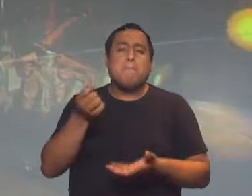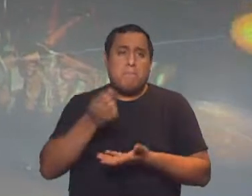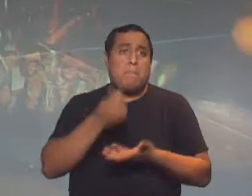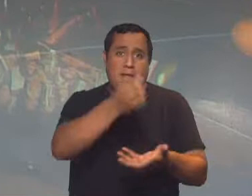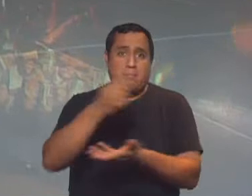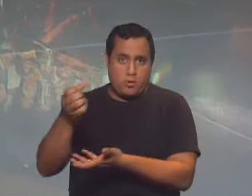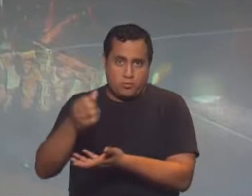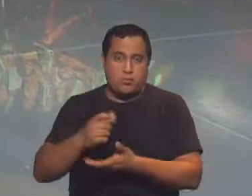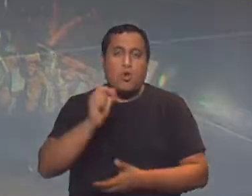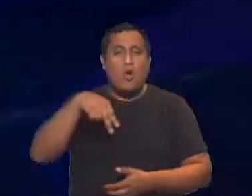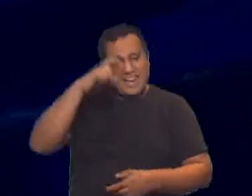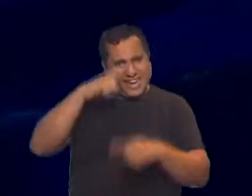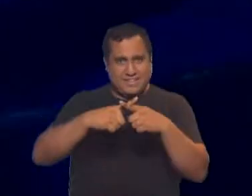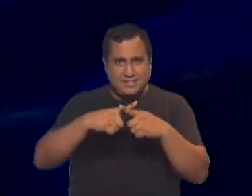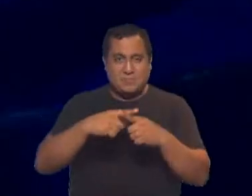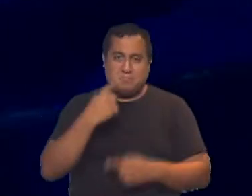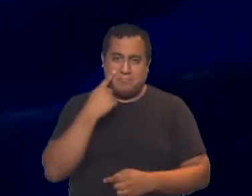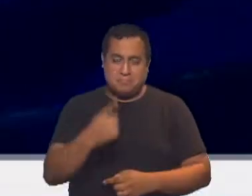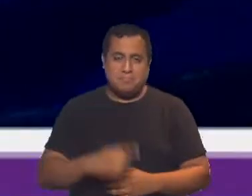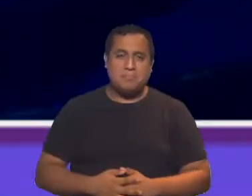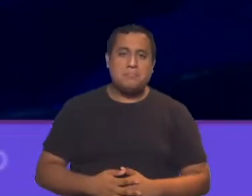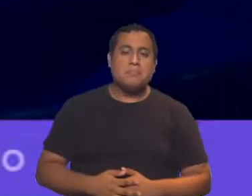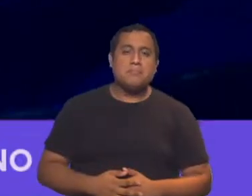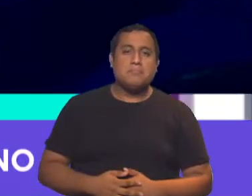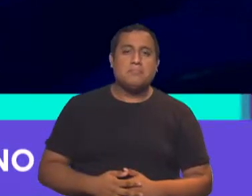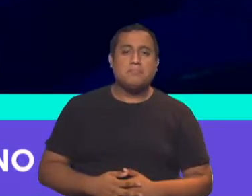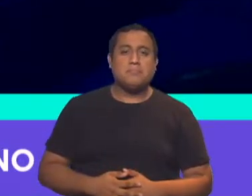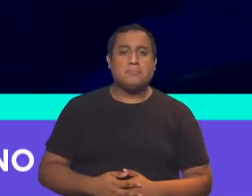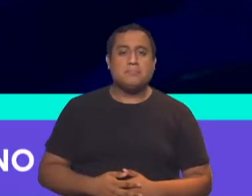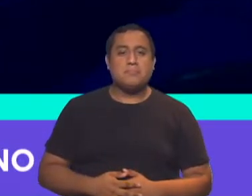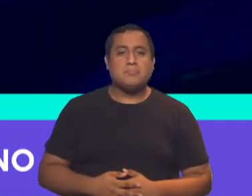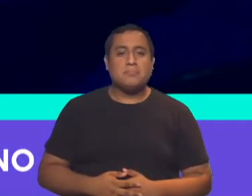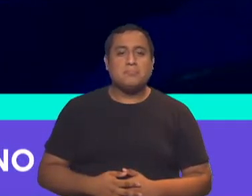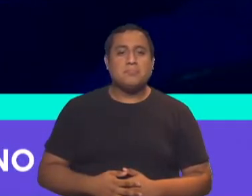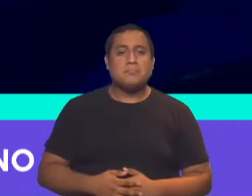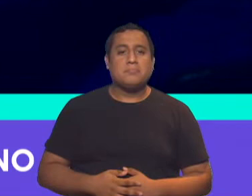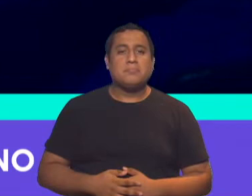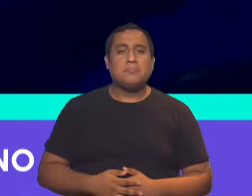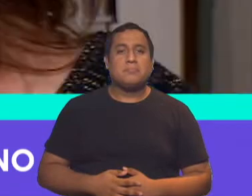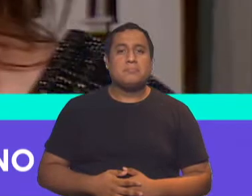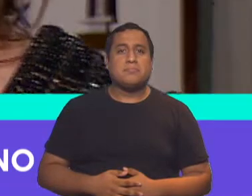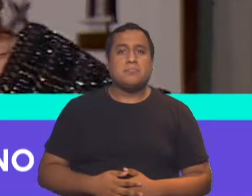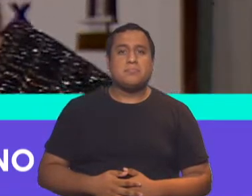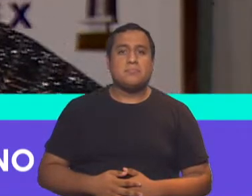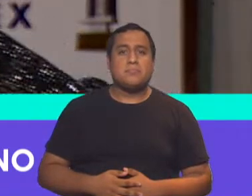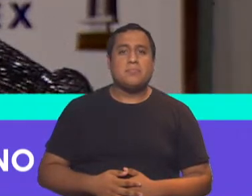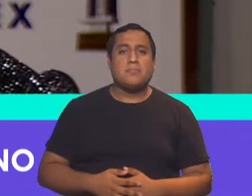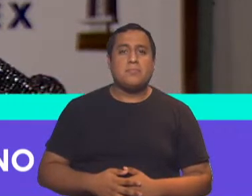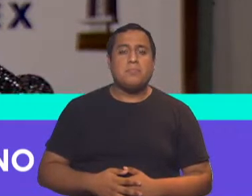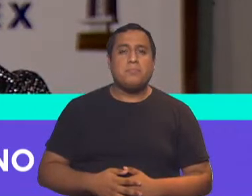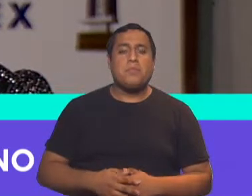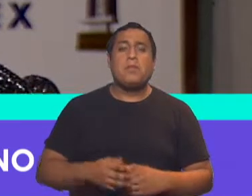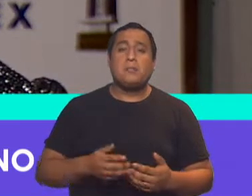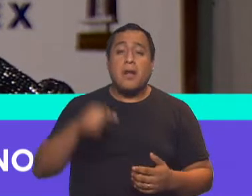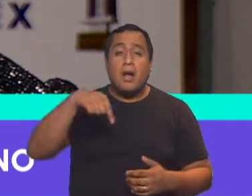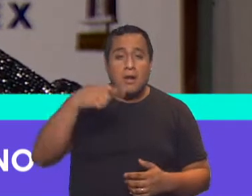de Platino. Allí estuvimos. Galardón muy importante, no solo porque el jurado es de una envergadura impresionante, sino porque cuando vos